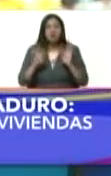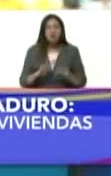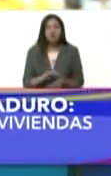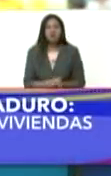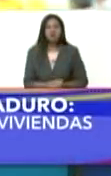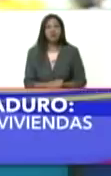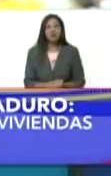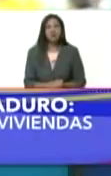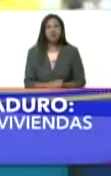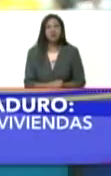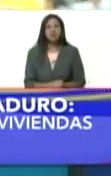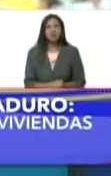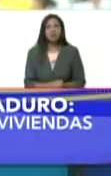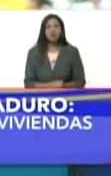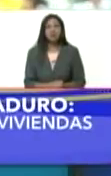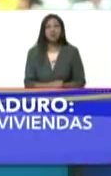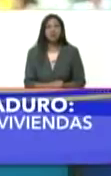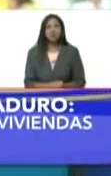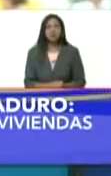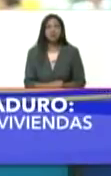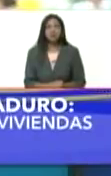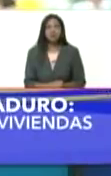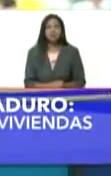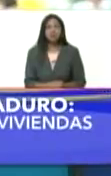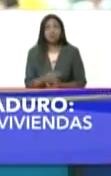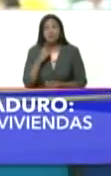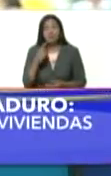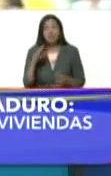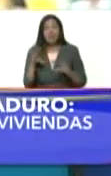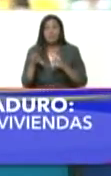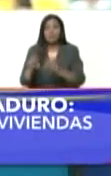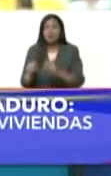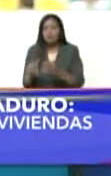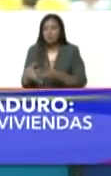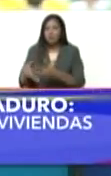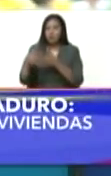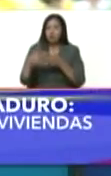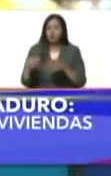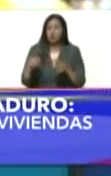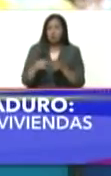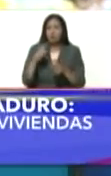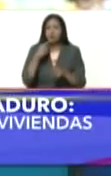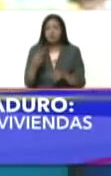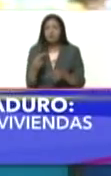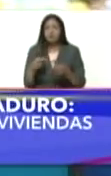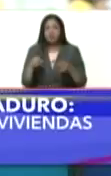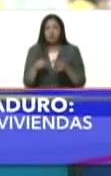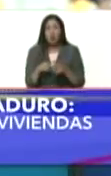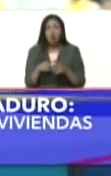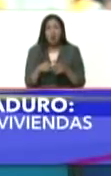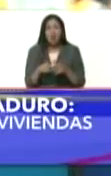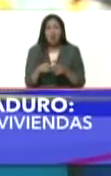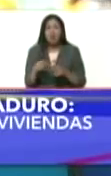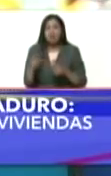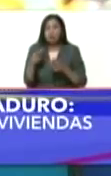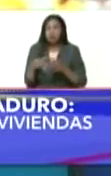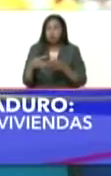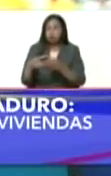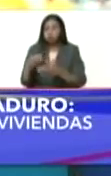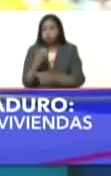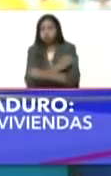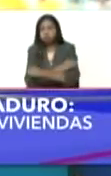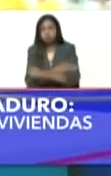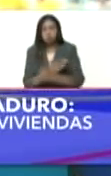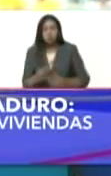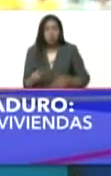además, decirle al imperialismo norteamericano y a la oligarquía extremista de derecha que